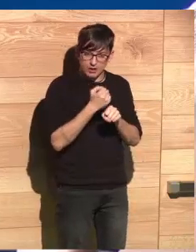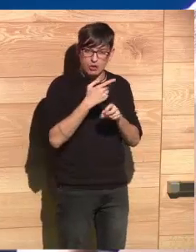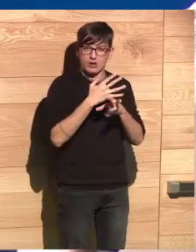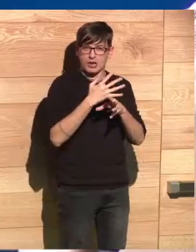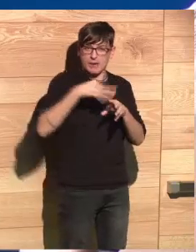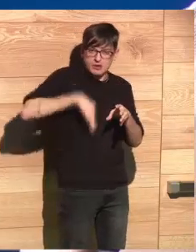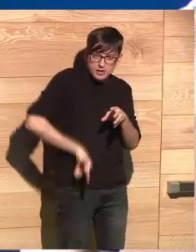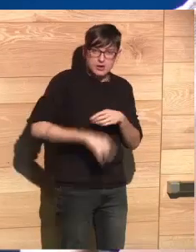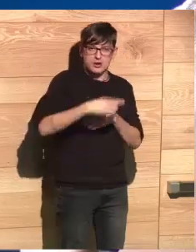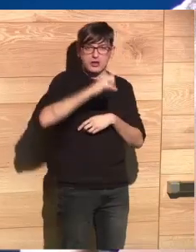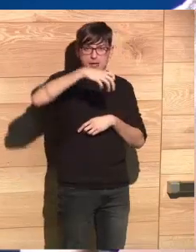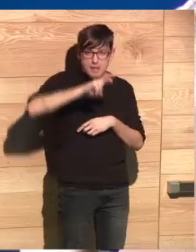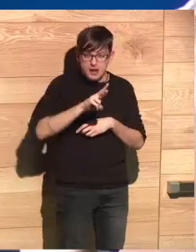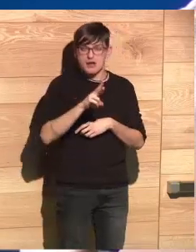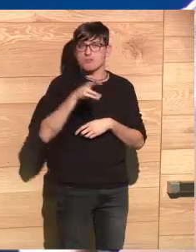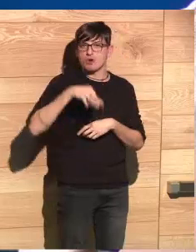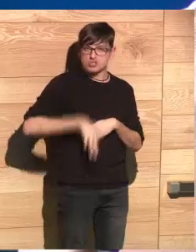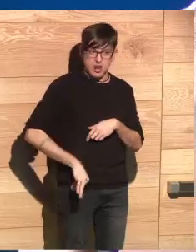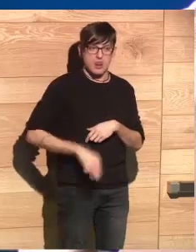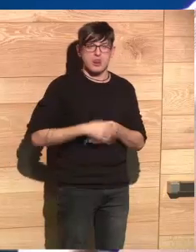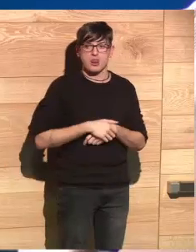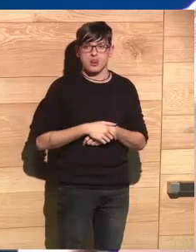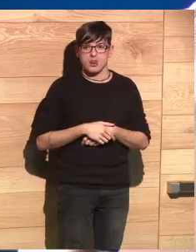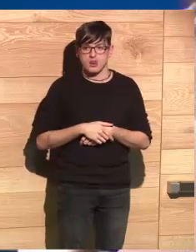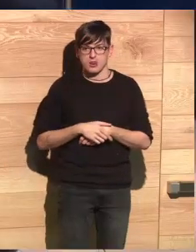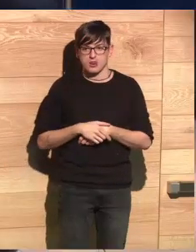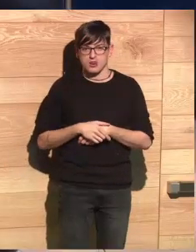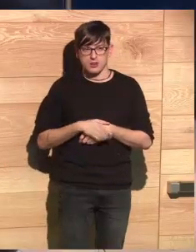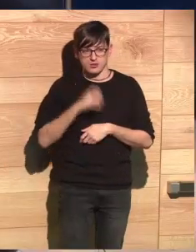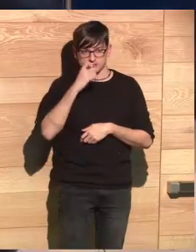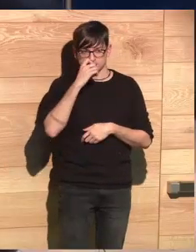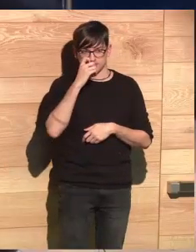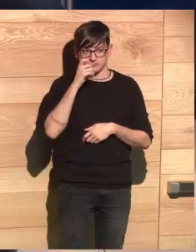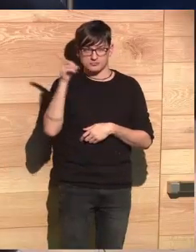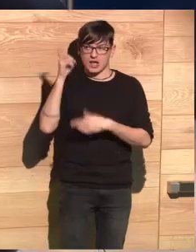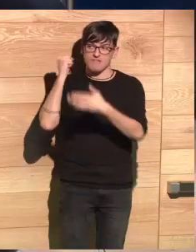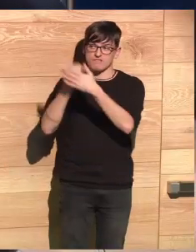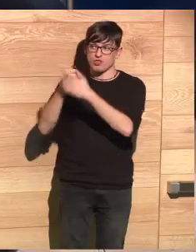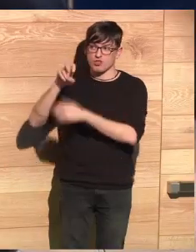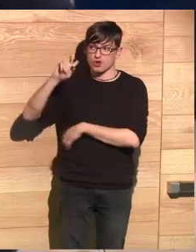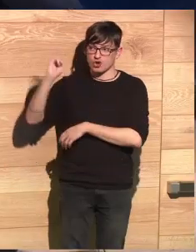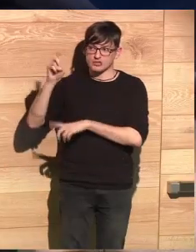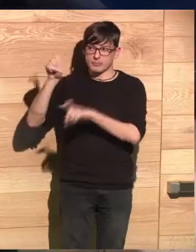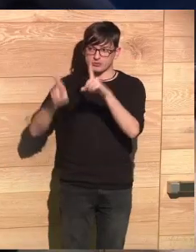también se puede utilizar si no llegas a esa élite? Tenemos por ahí al fondo otra pregunta. Vale.